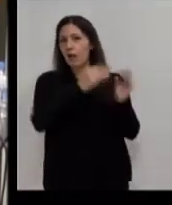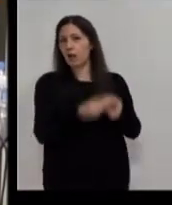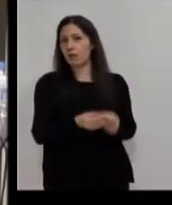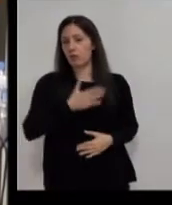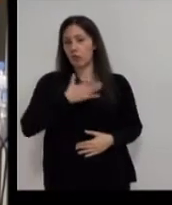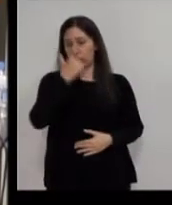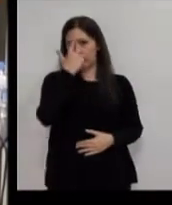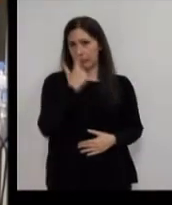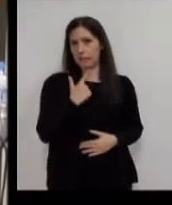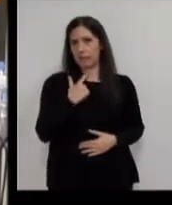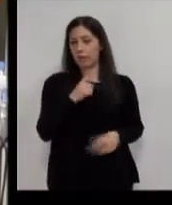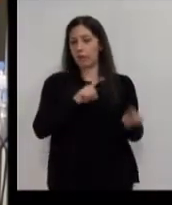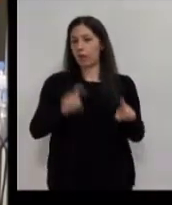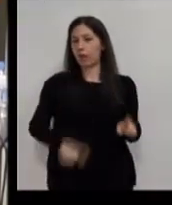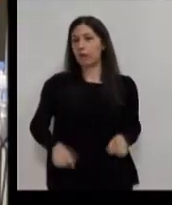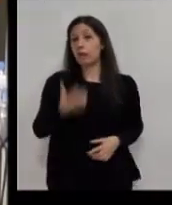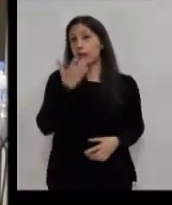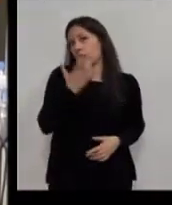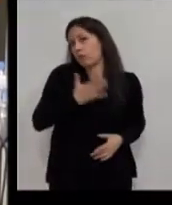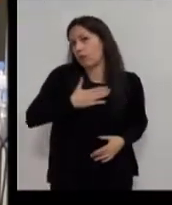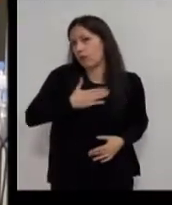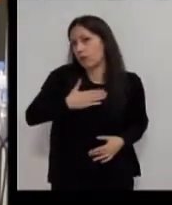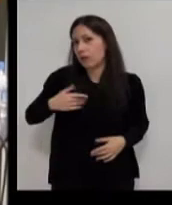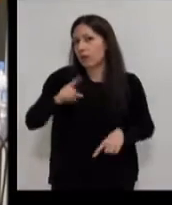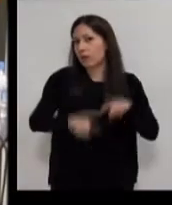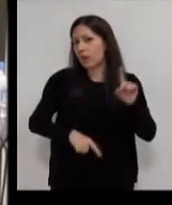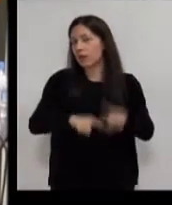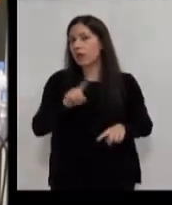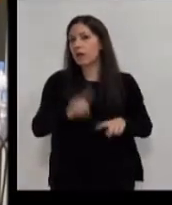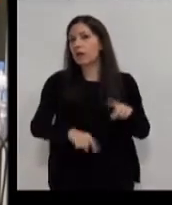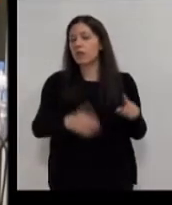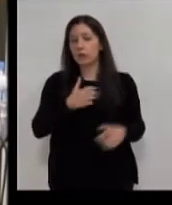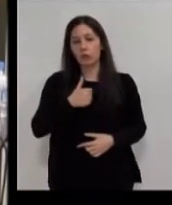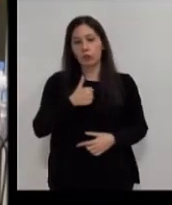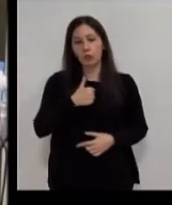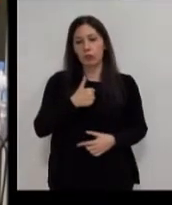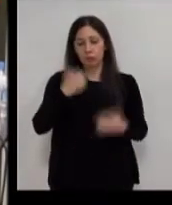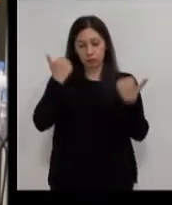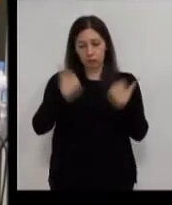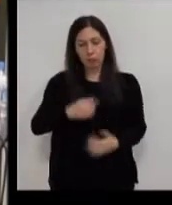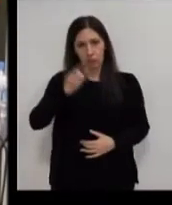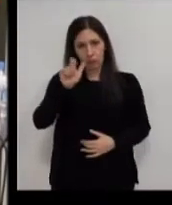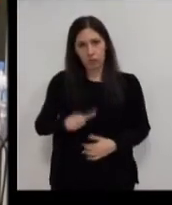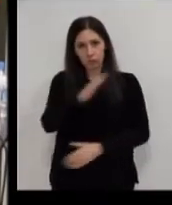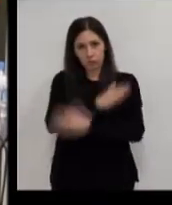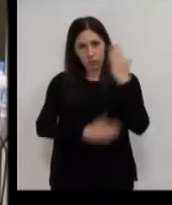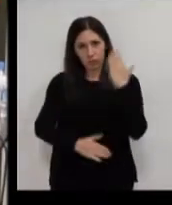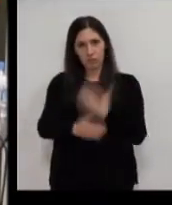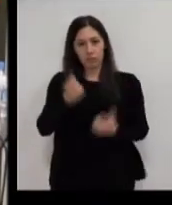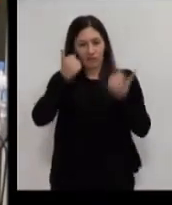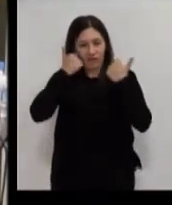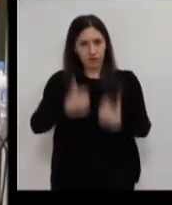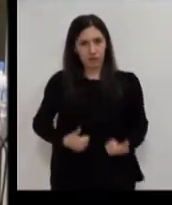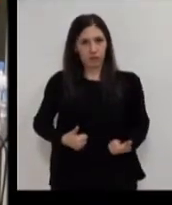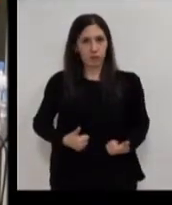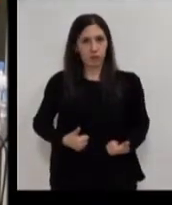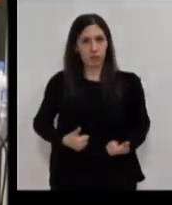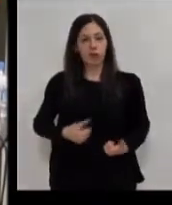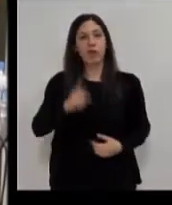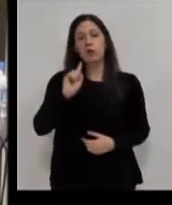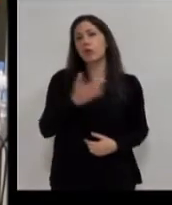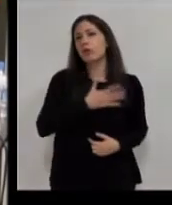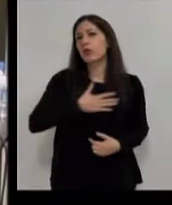medida. Tú estableces un perfil y dices, si quieres, si no, no lo tienes que establecer. Dices, yo soy una persona